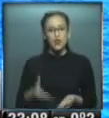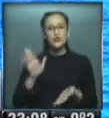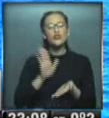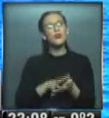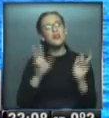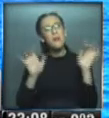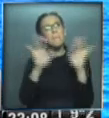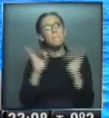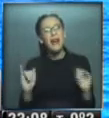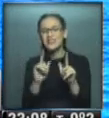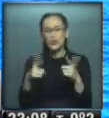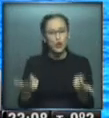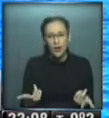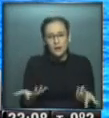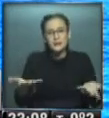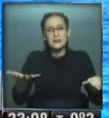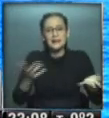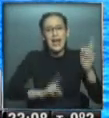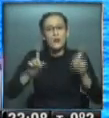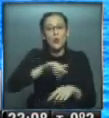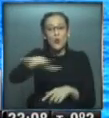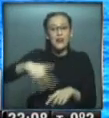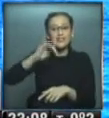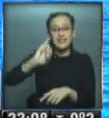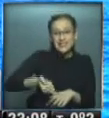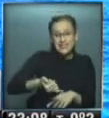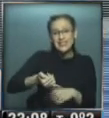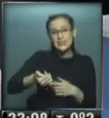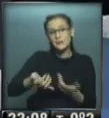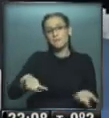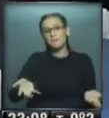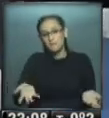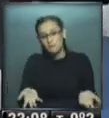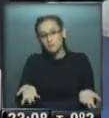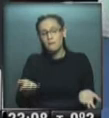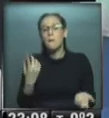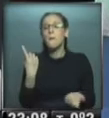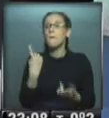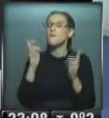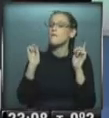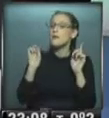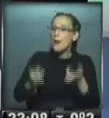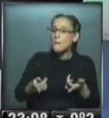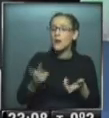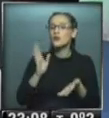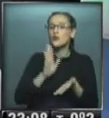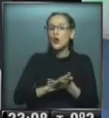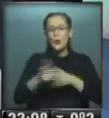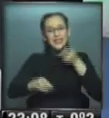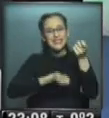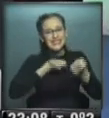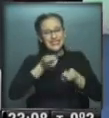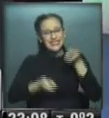paz que afortunadamente reina por estas comarcas, sino también en materia